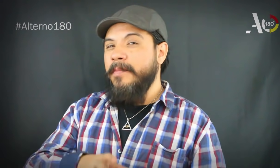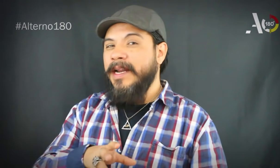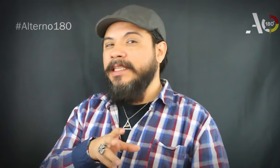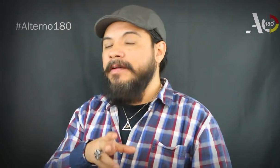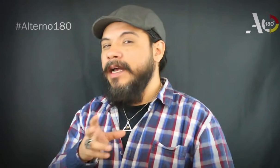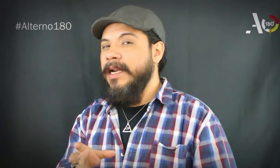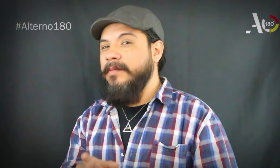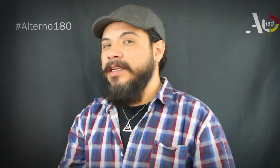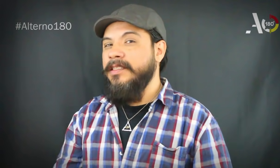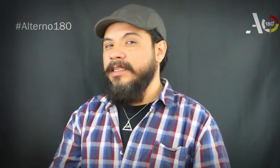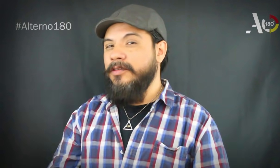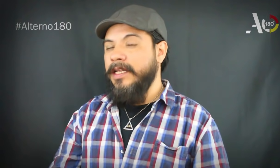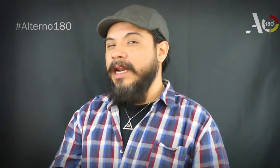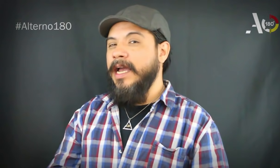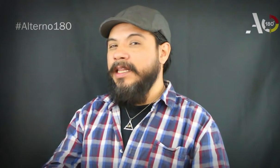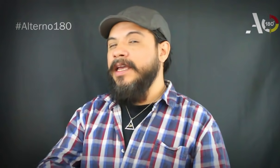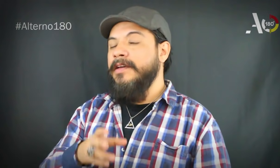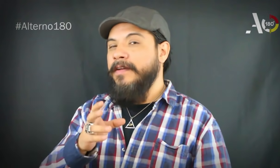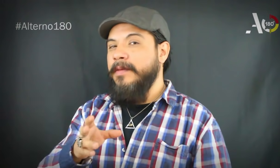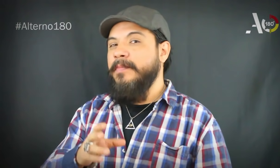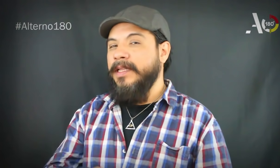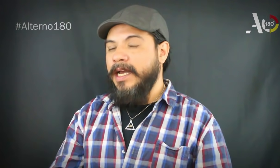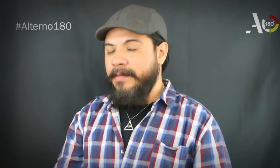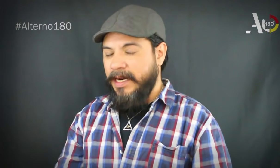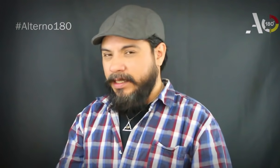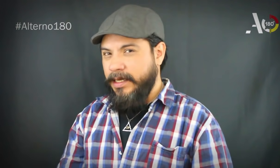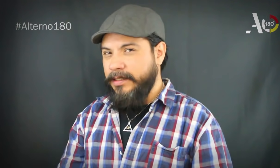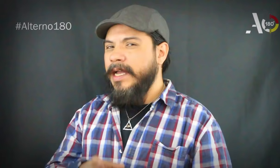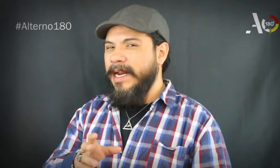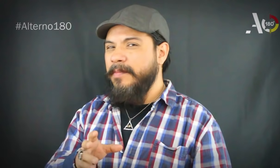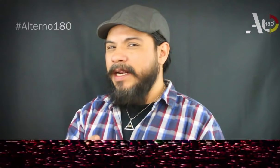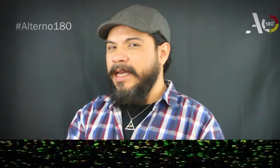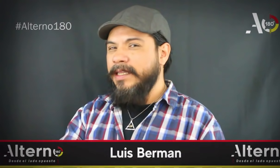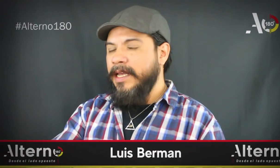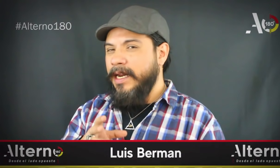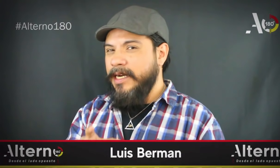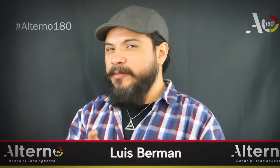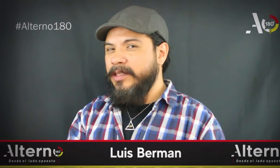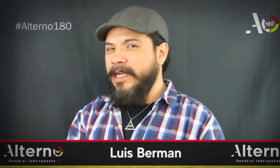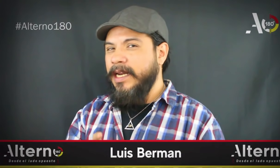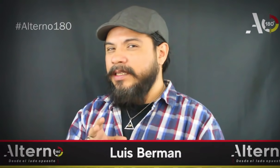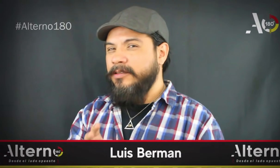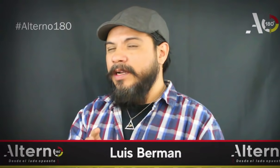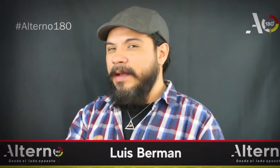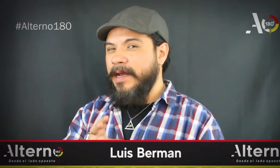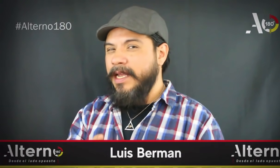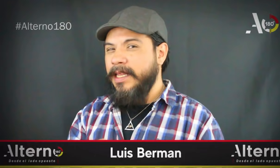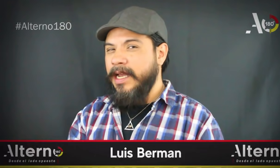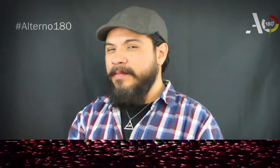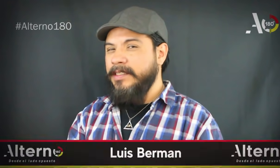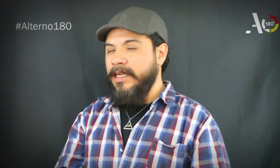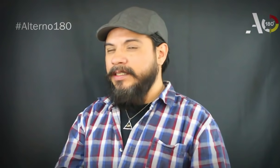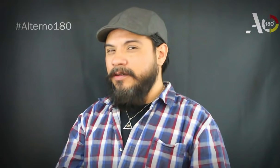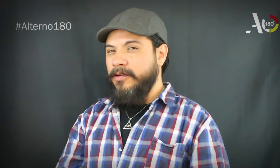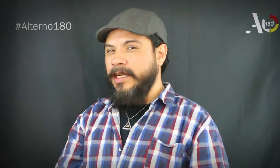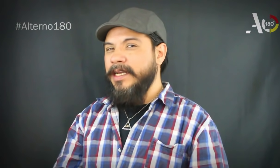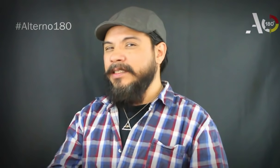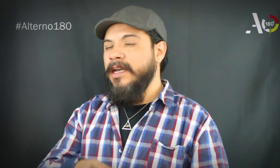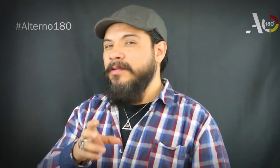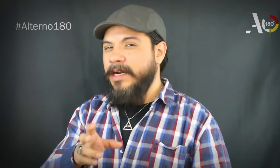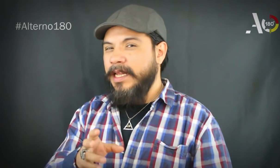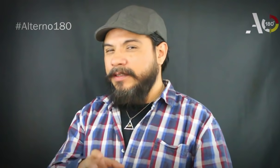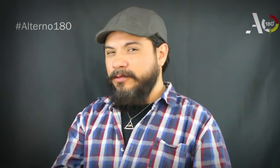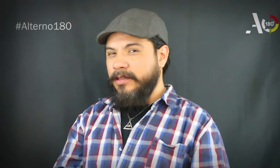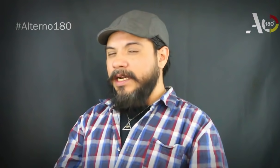julio, para trabajar en la administración del alcalde Felipe Patjane Martínez. Canán Barquet le responde que la tesorera María del Carmen Siliceo